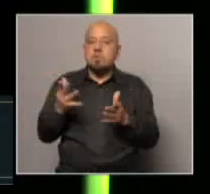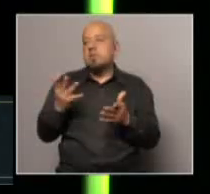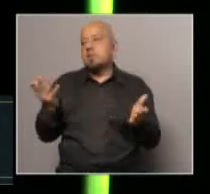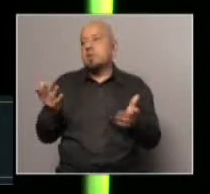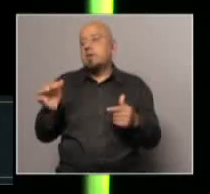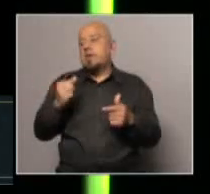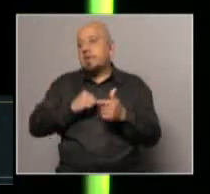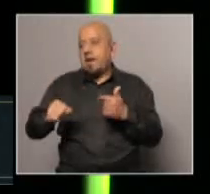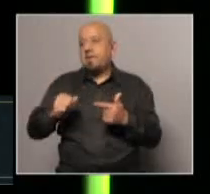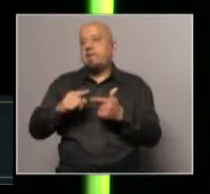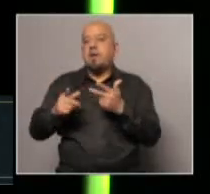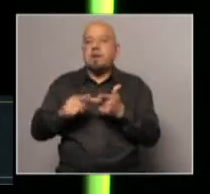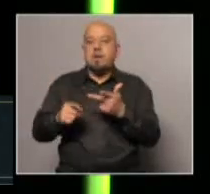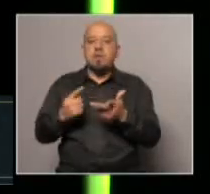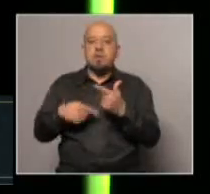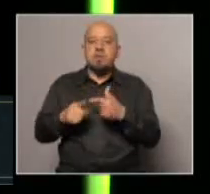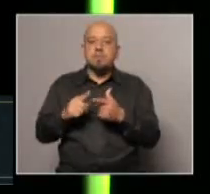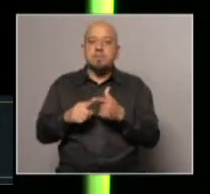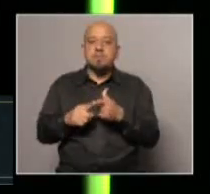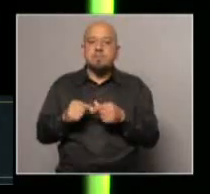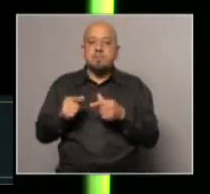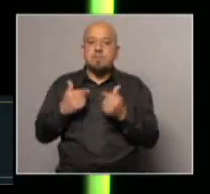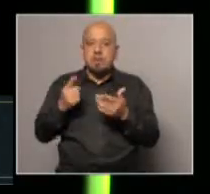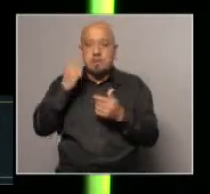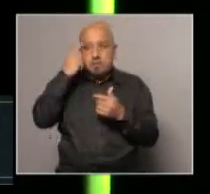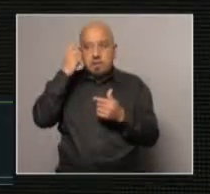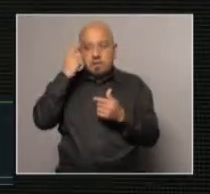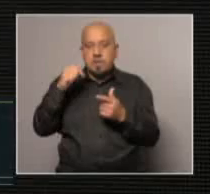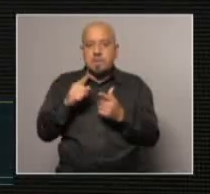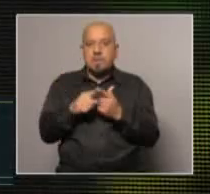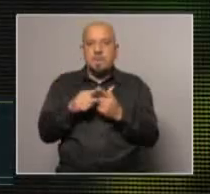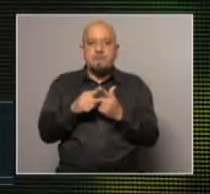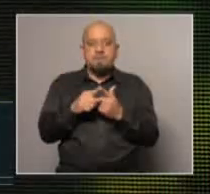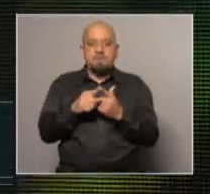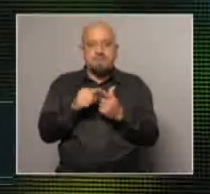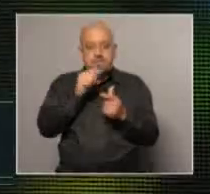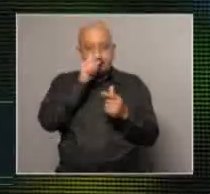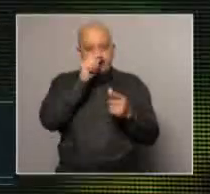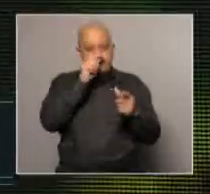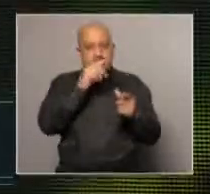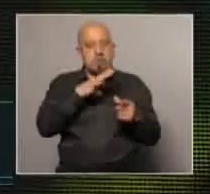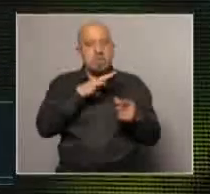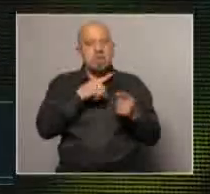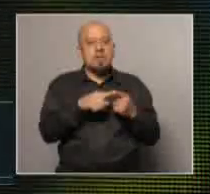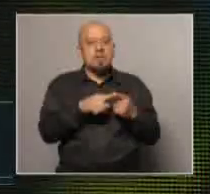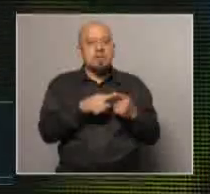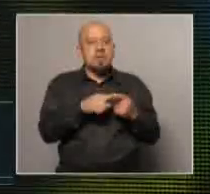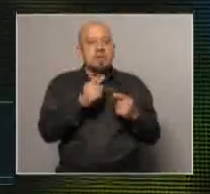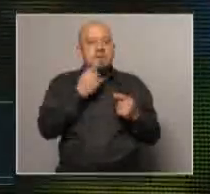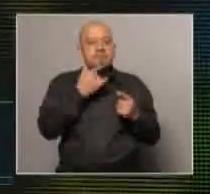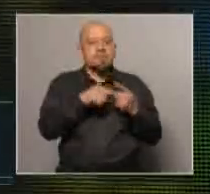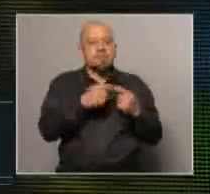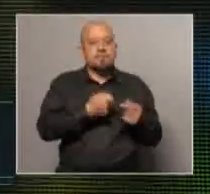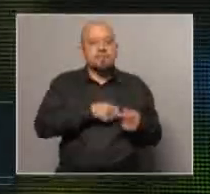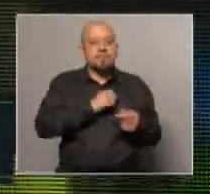estafados, eso de alguna manera también brinda una mala experiencia en el país. Claro, y también hay que tener en cuenta que cuando hay una especie, por ejemplo, en el caso de España,